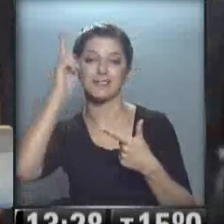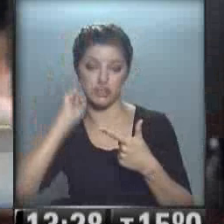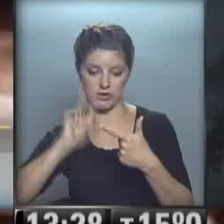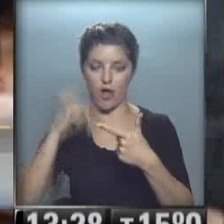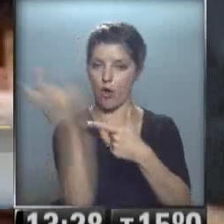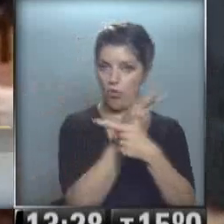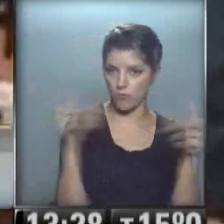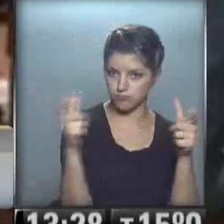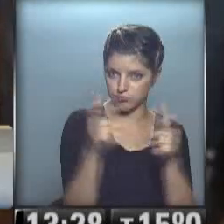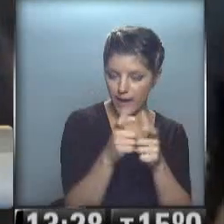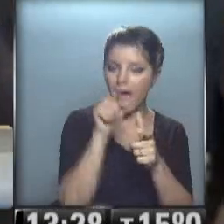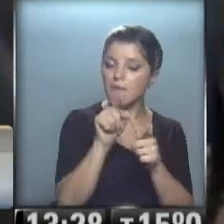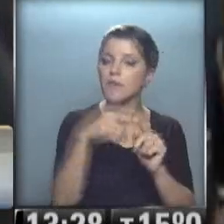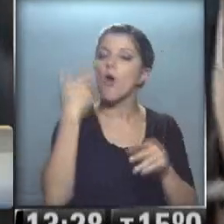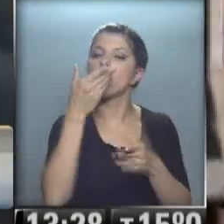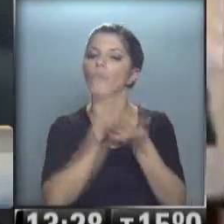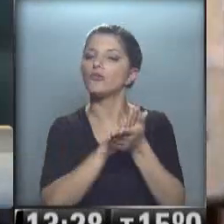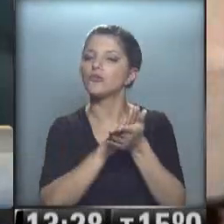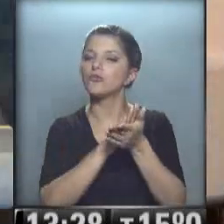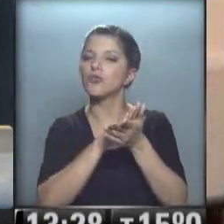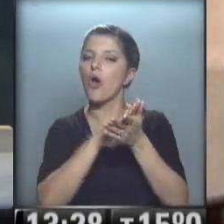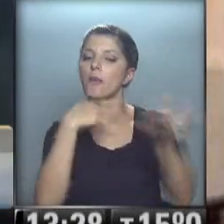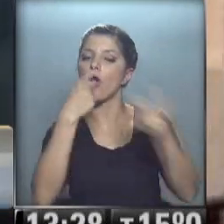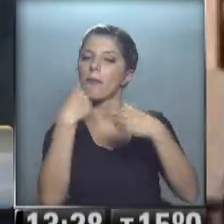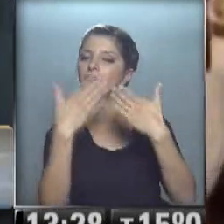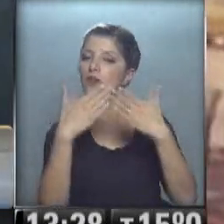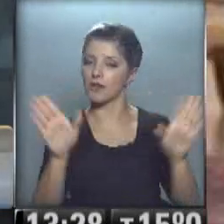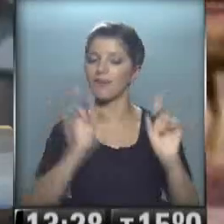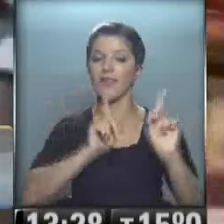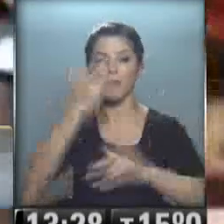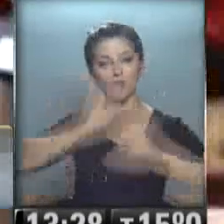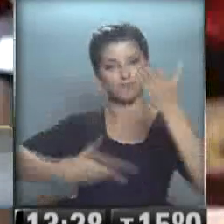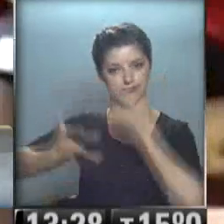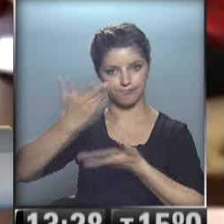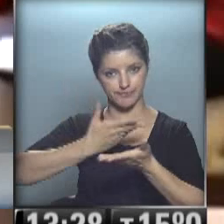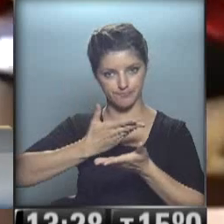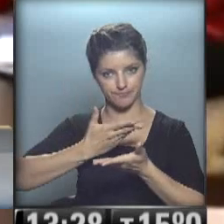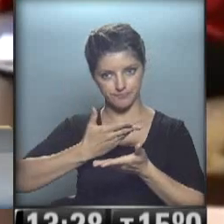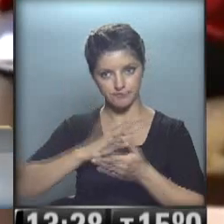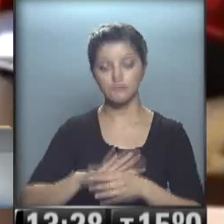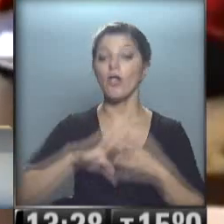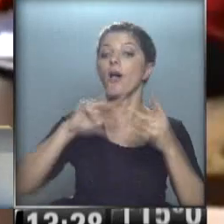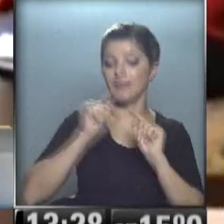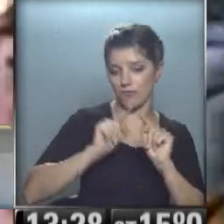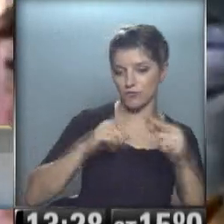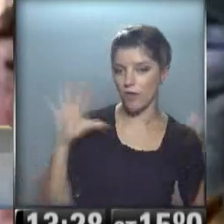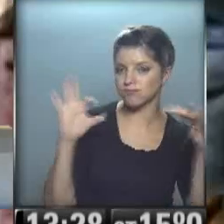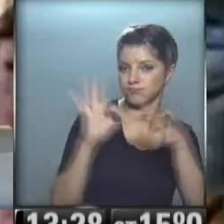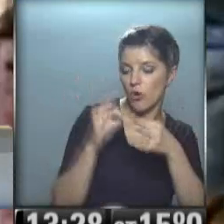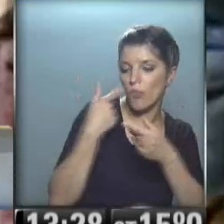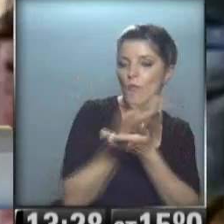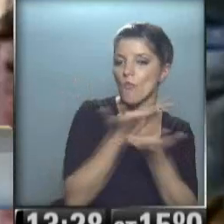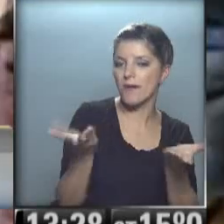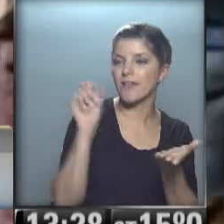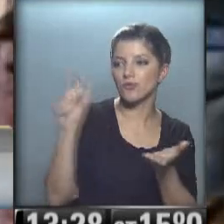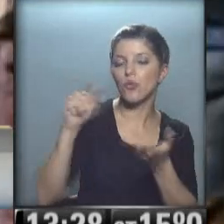ambos casos se habló de un tratado de libre comercio y de cooperación militar acercamientos como este muestran el nuevo